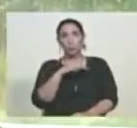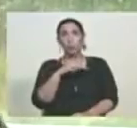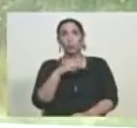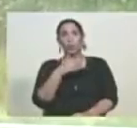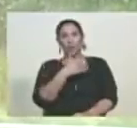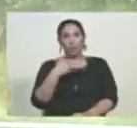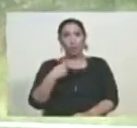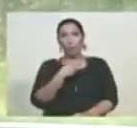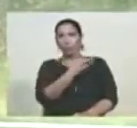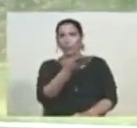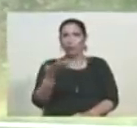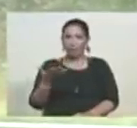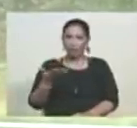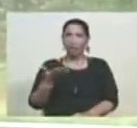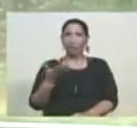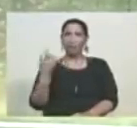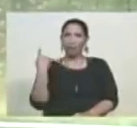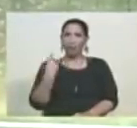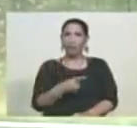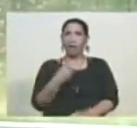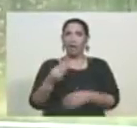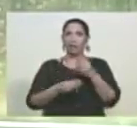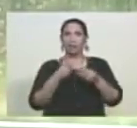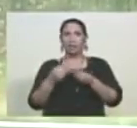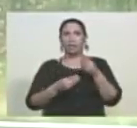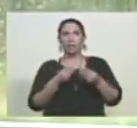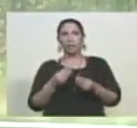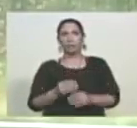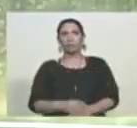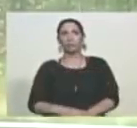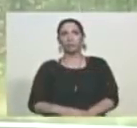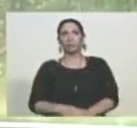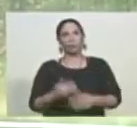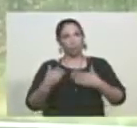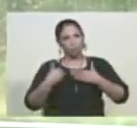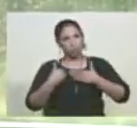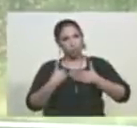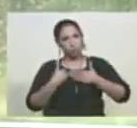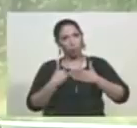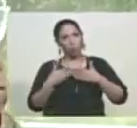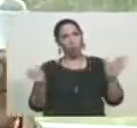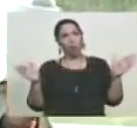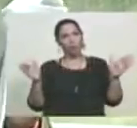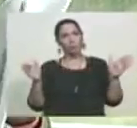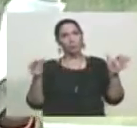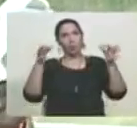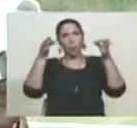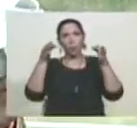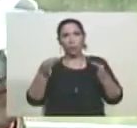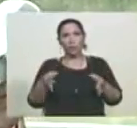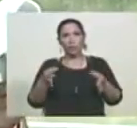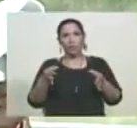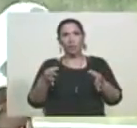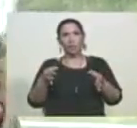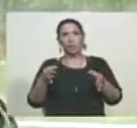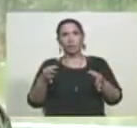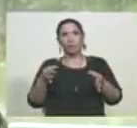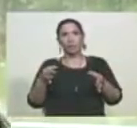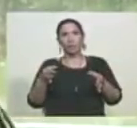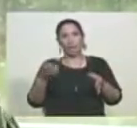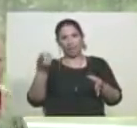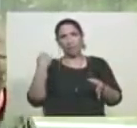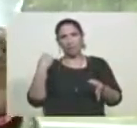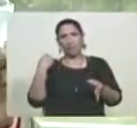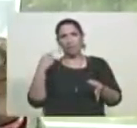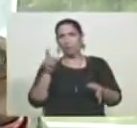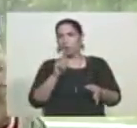y nosotros tenemos el proyectico por aquí. Por eso esto tiene que extenderse. Para poder concretar, porque dentro de los APUR, ayer